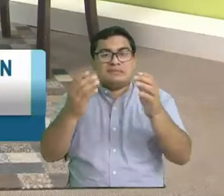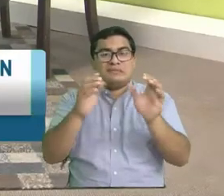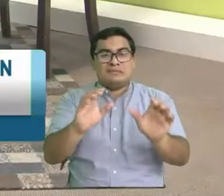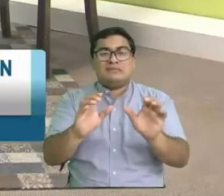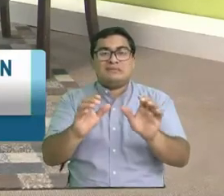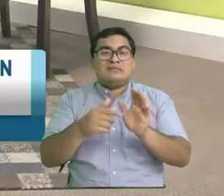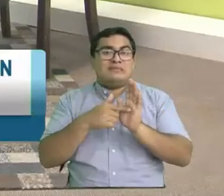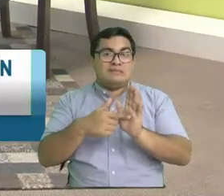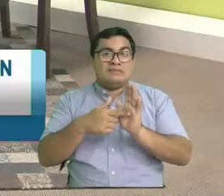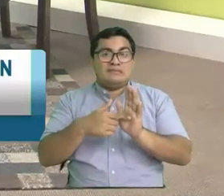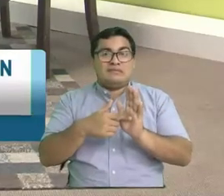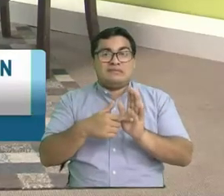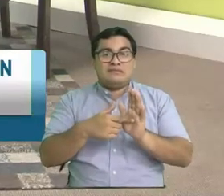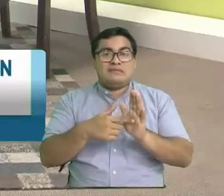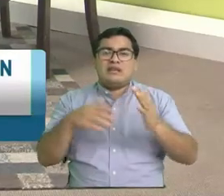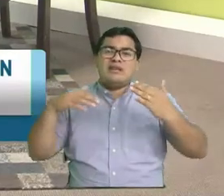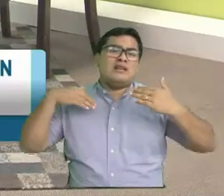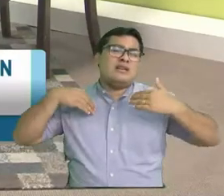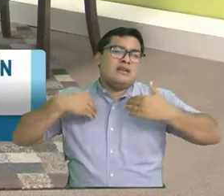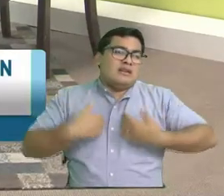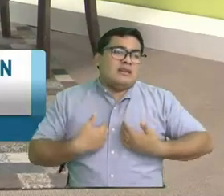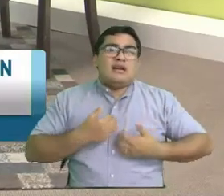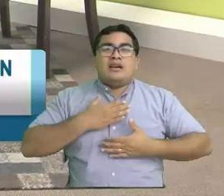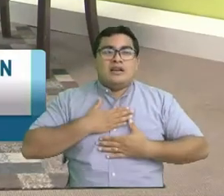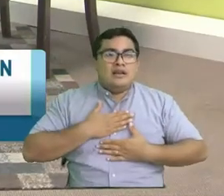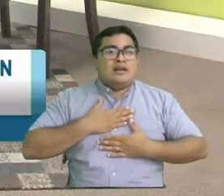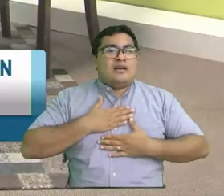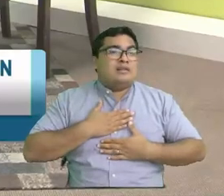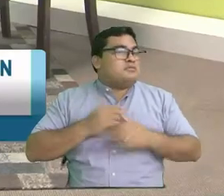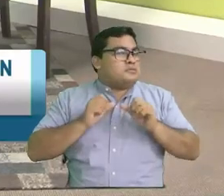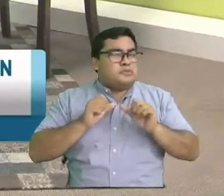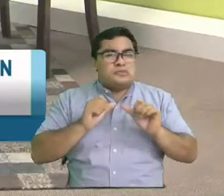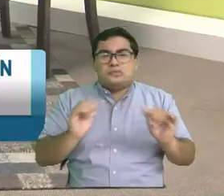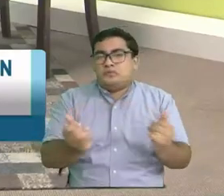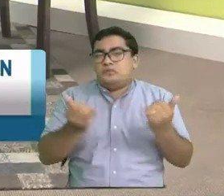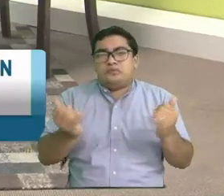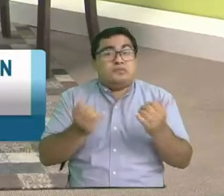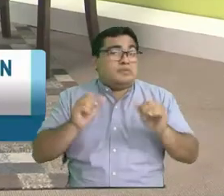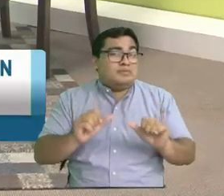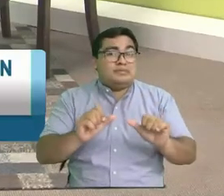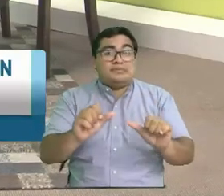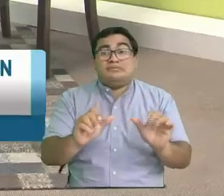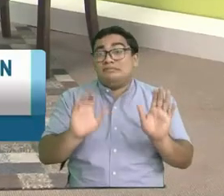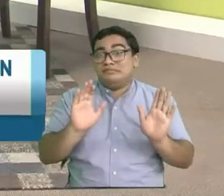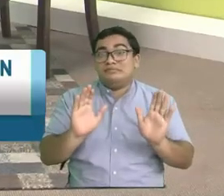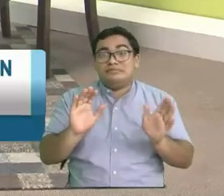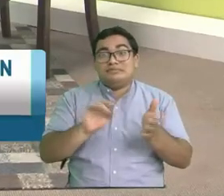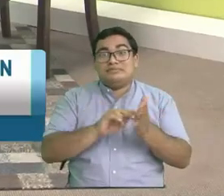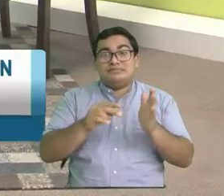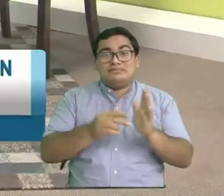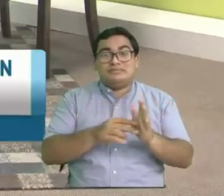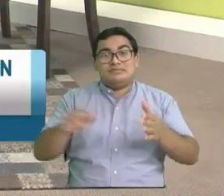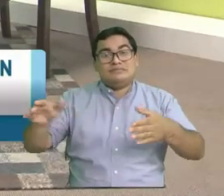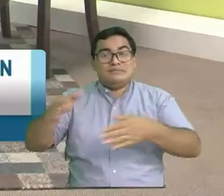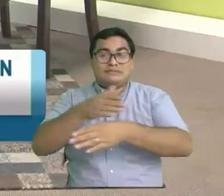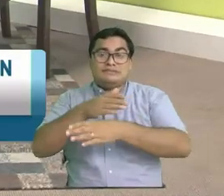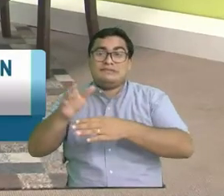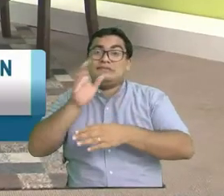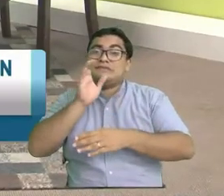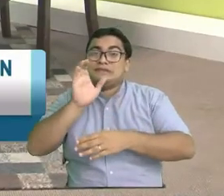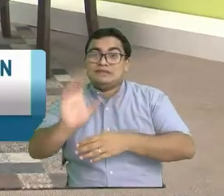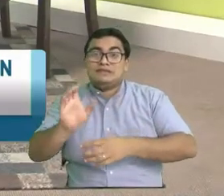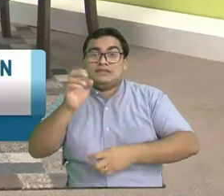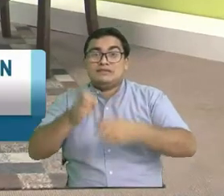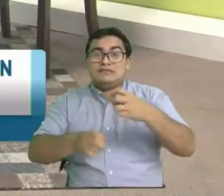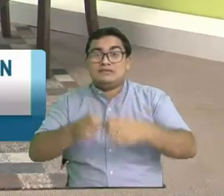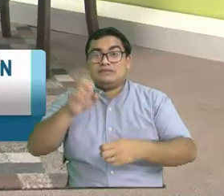y aunque esté muy cansado, respirando muy cansado, Carlos sigue jugando, ¿ya? Entonces, ese es el otro extremo de los trastornos de